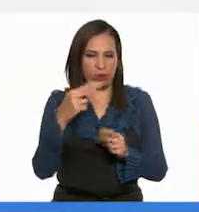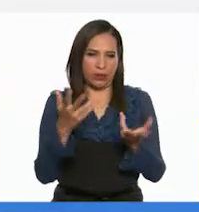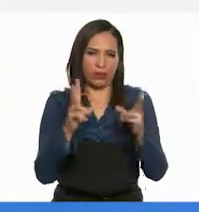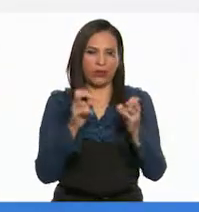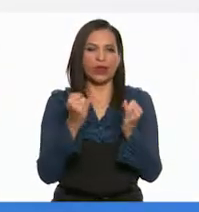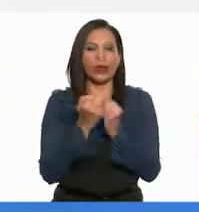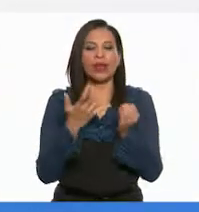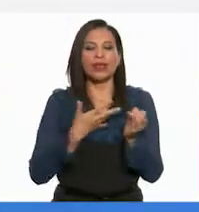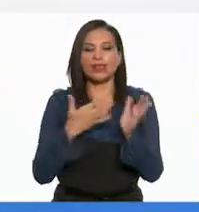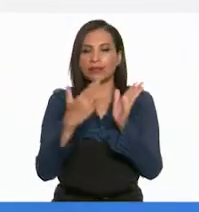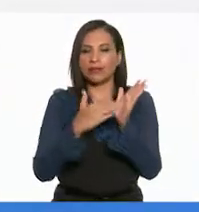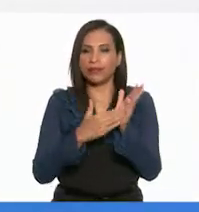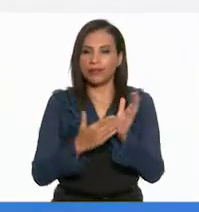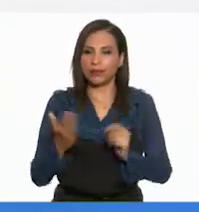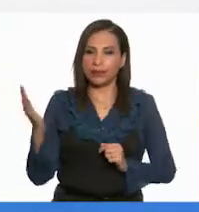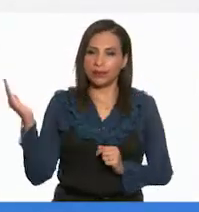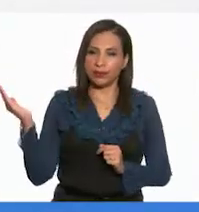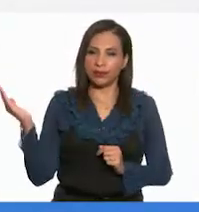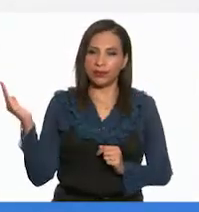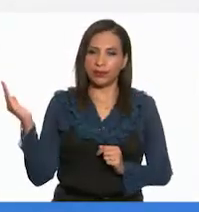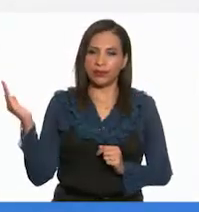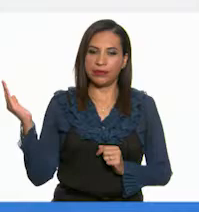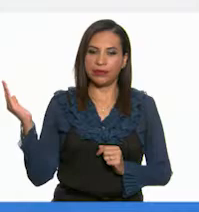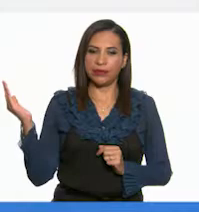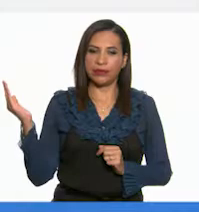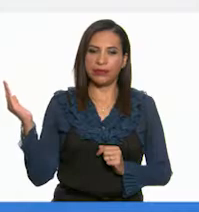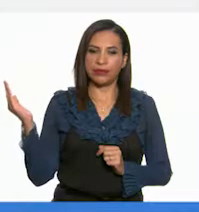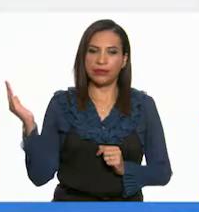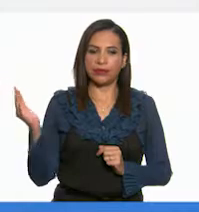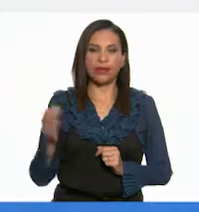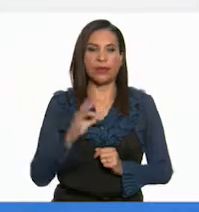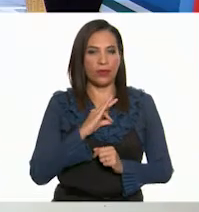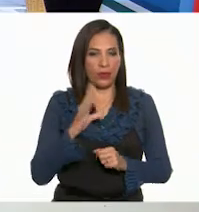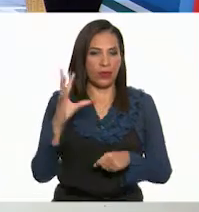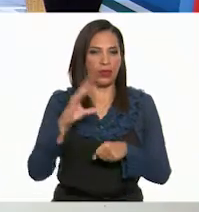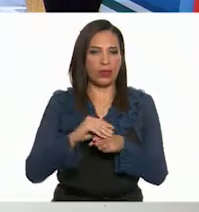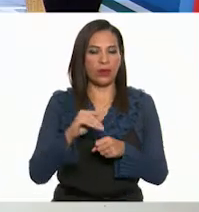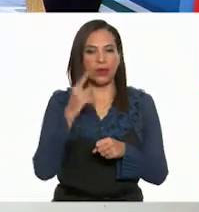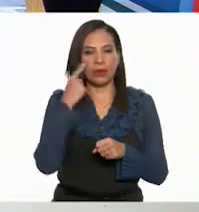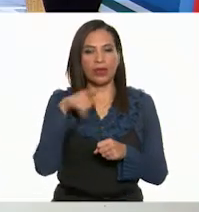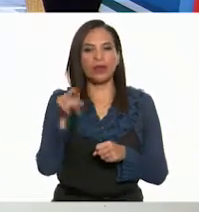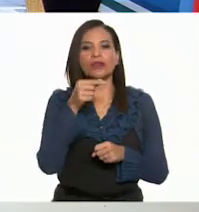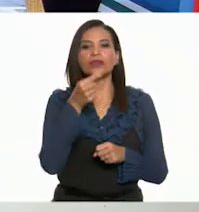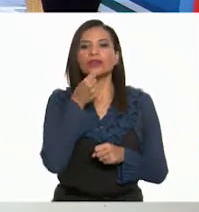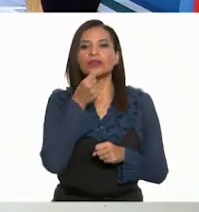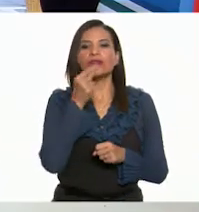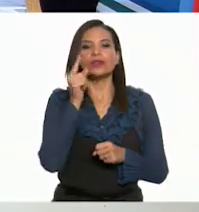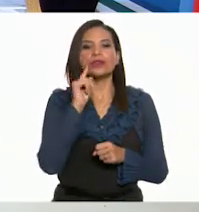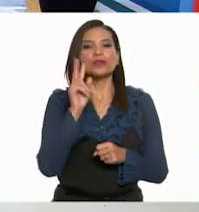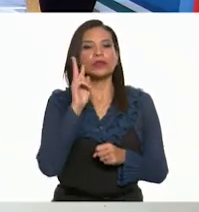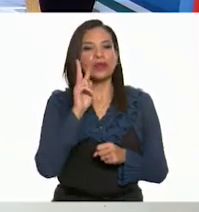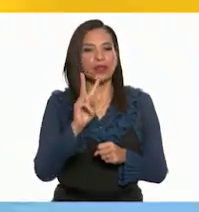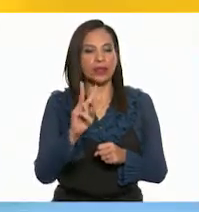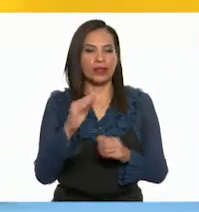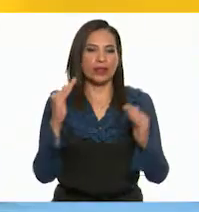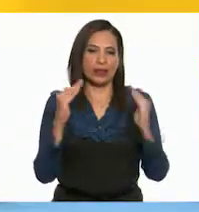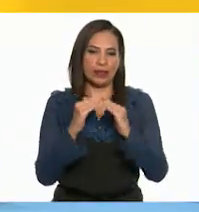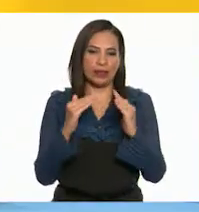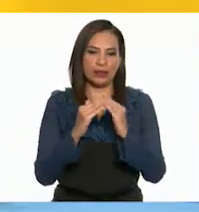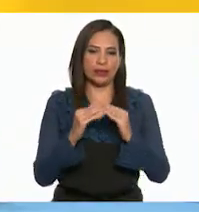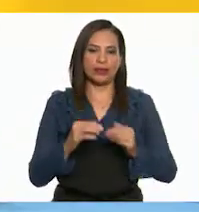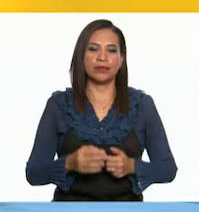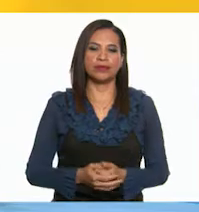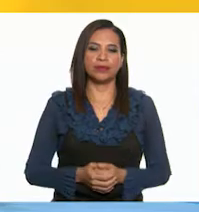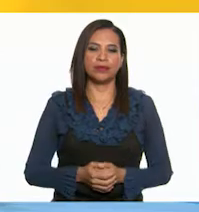y aquí tengo el documento en mis manos. Si me lo permites, sí, para que los niños y niñas lo puedan ver allá en casita.